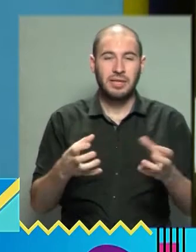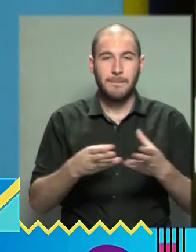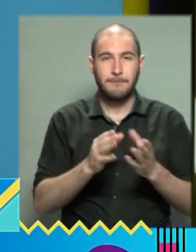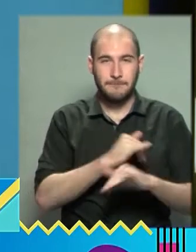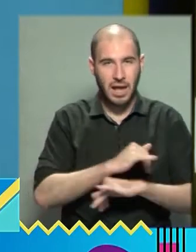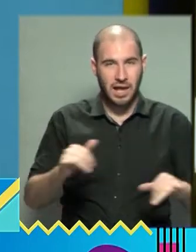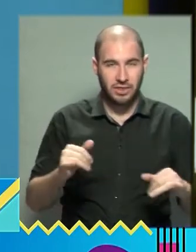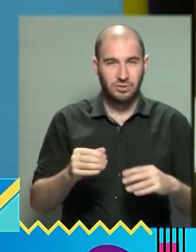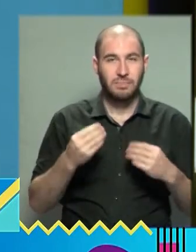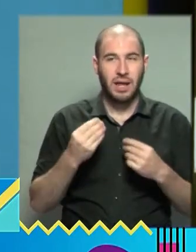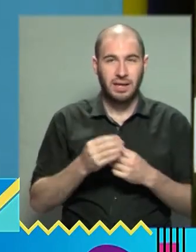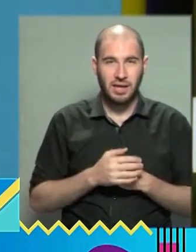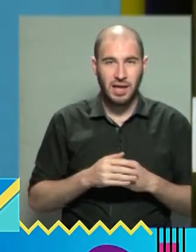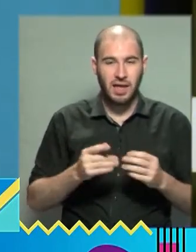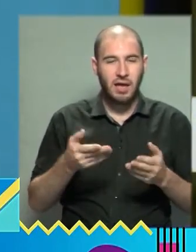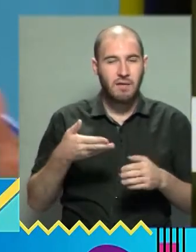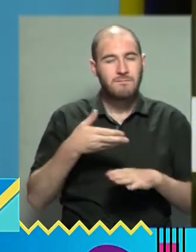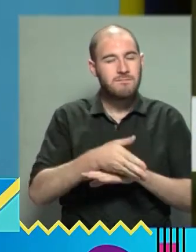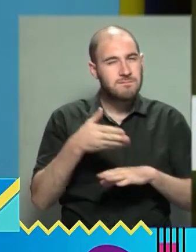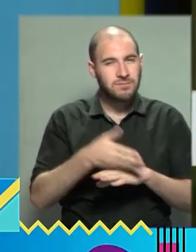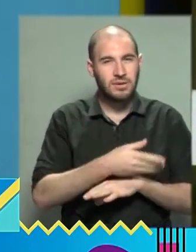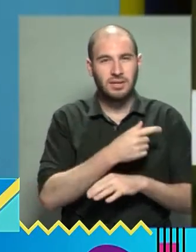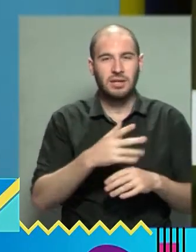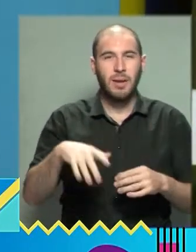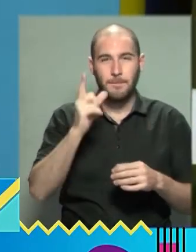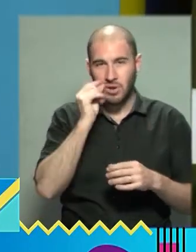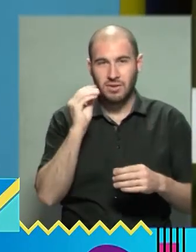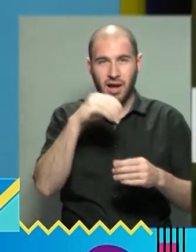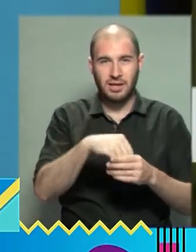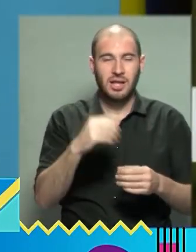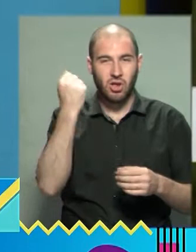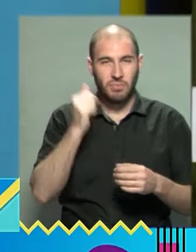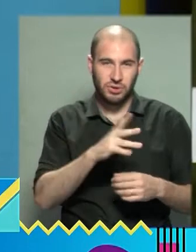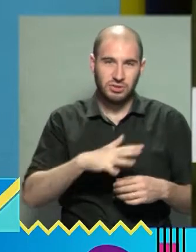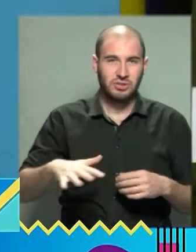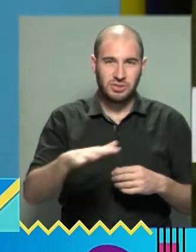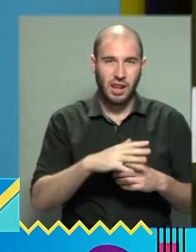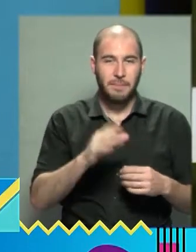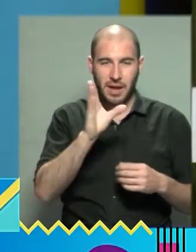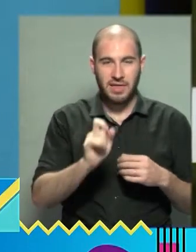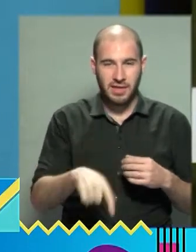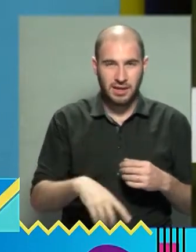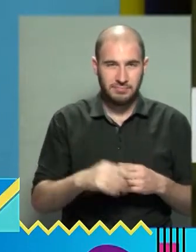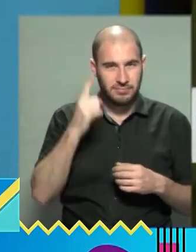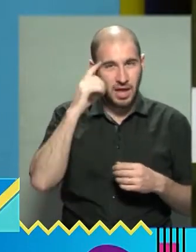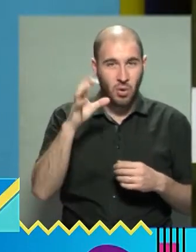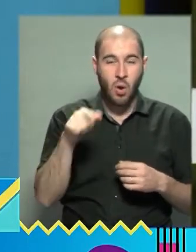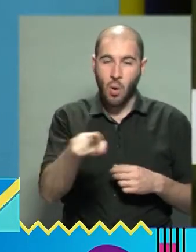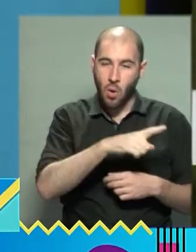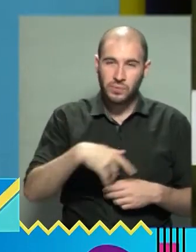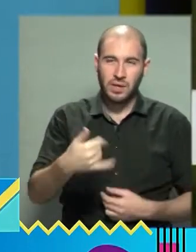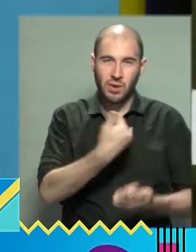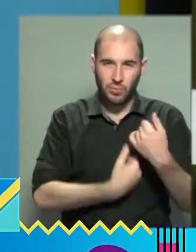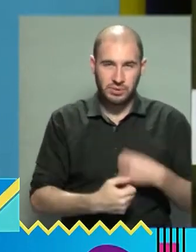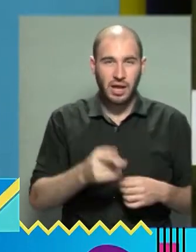mediático para la influencia del campo político, económico y social de nuestro país. Recuerden que ustedes pueden